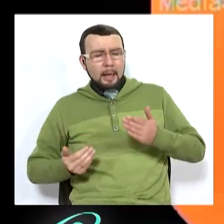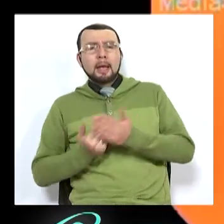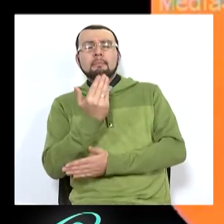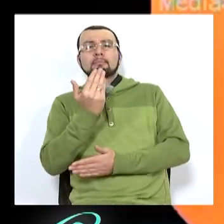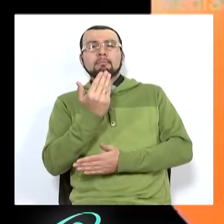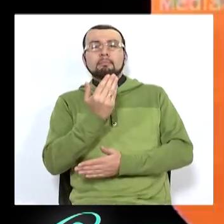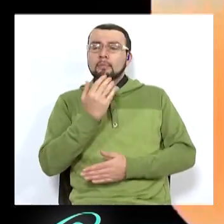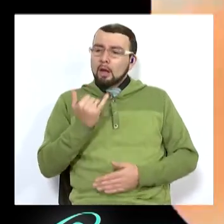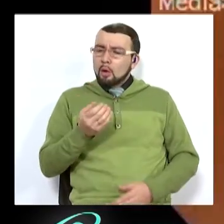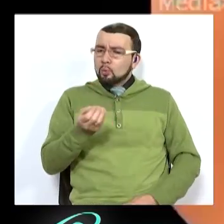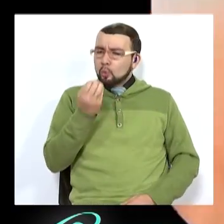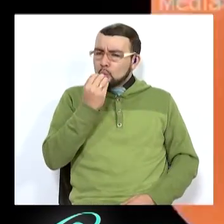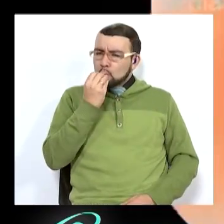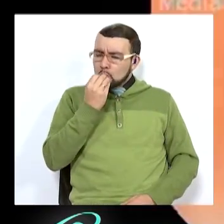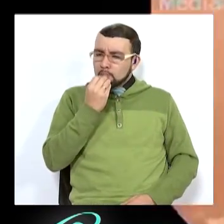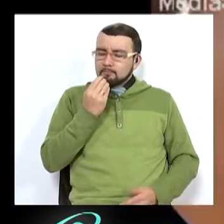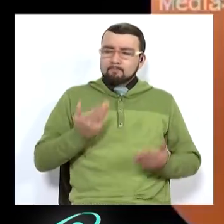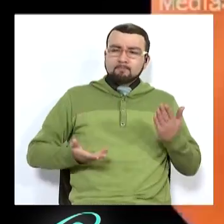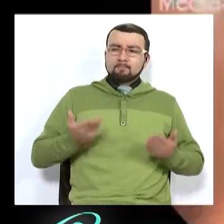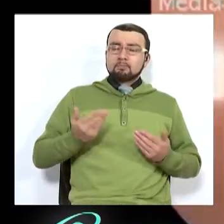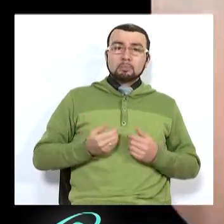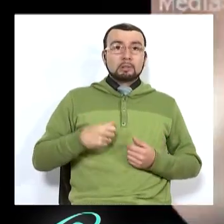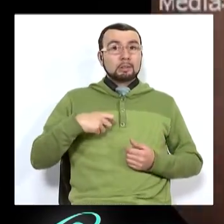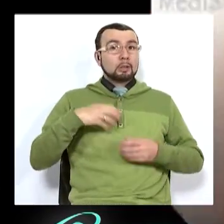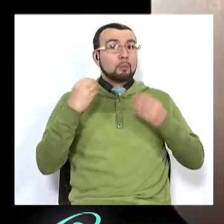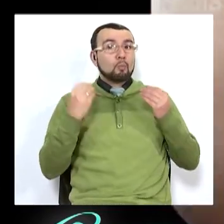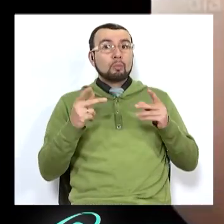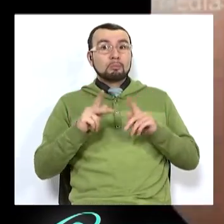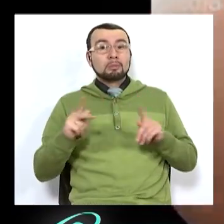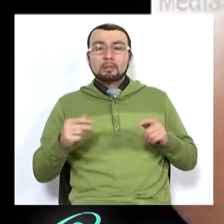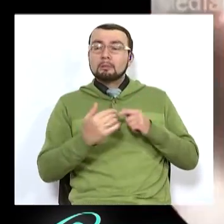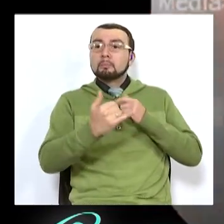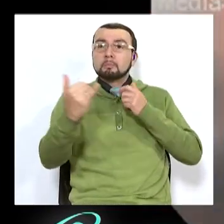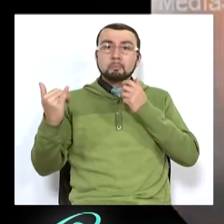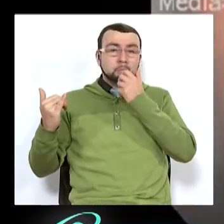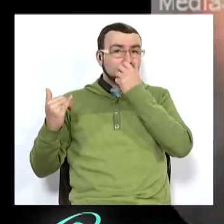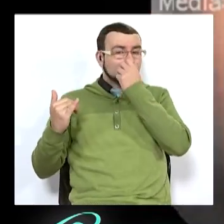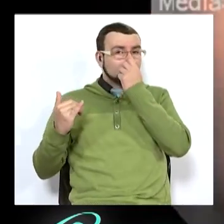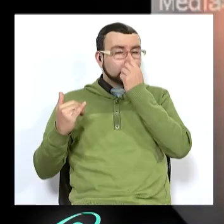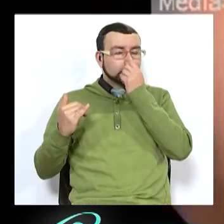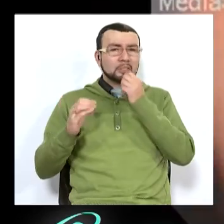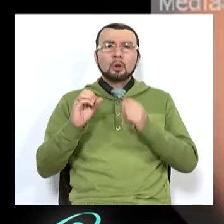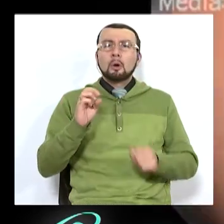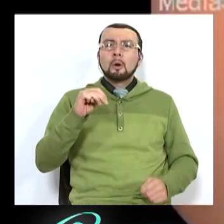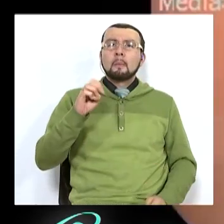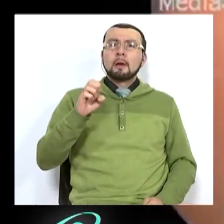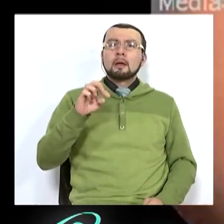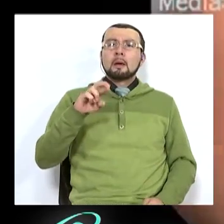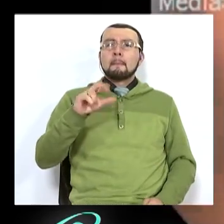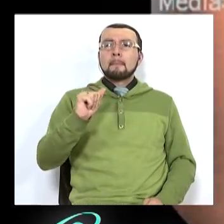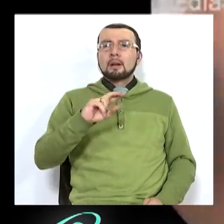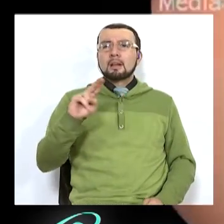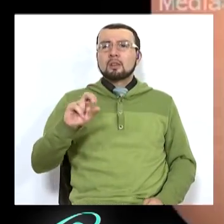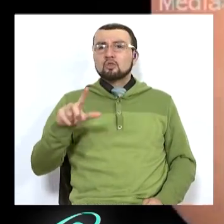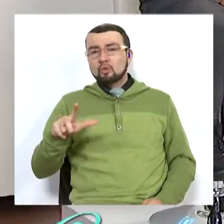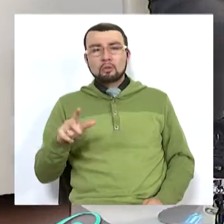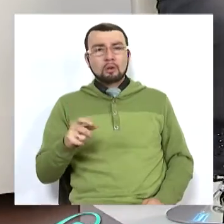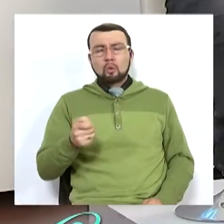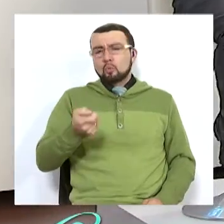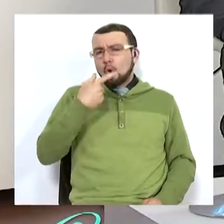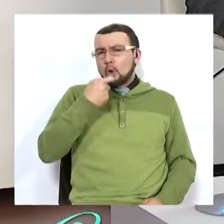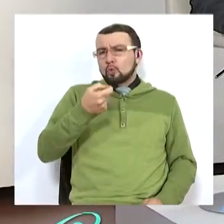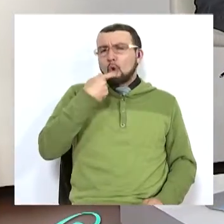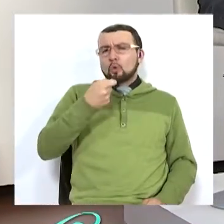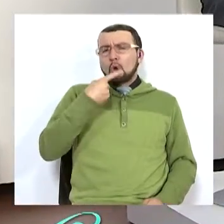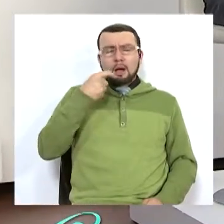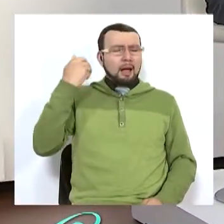alimentaria. Porque es que sí, tenemos muchísimas personas tomando omeprazol, lansoprazol, ranitidina años,